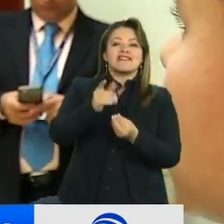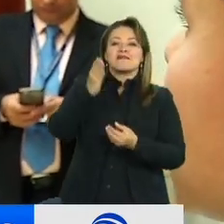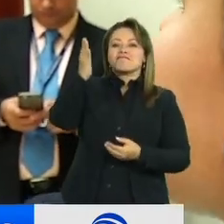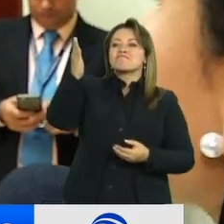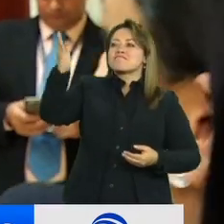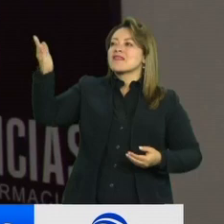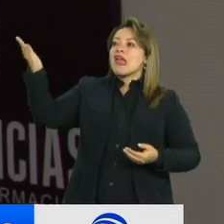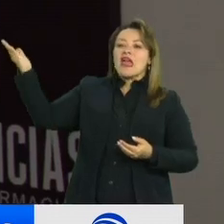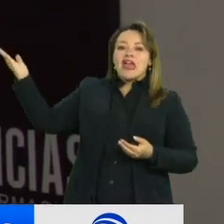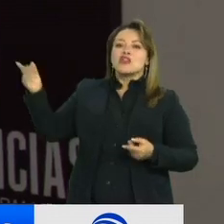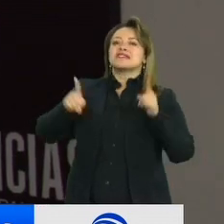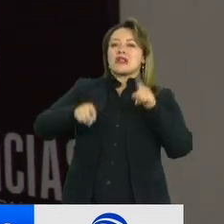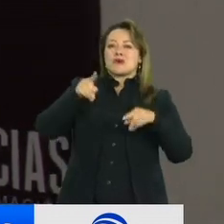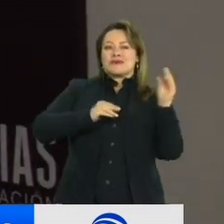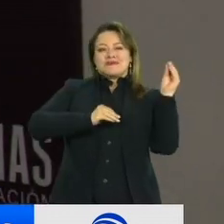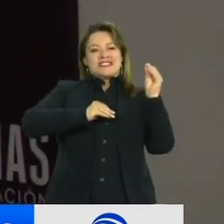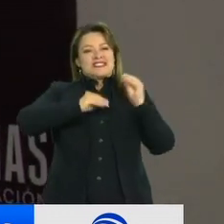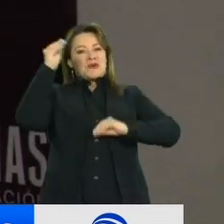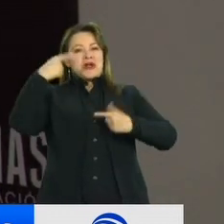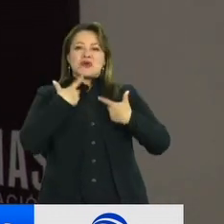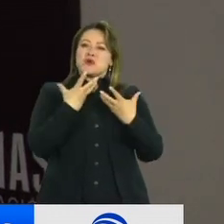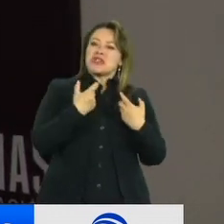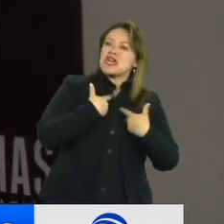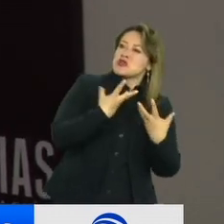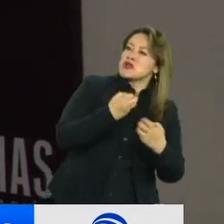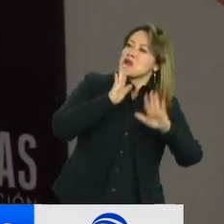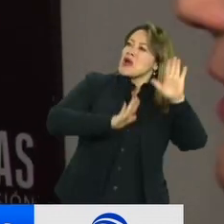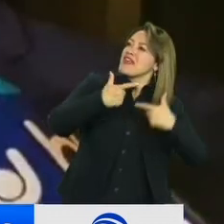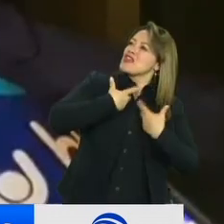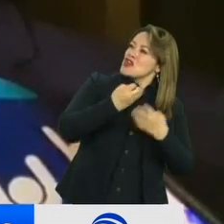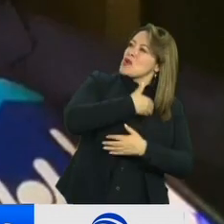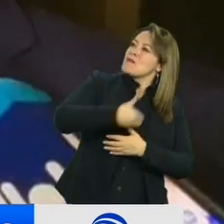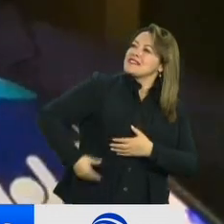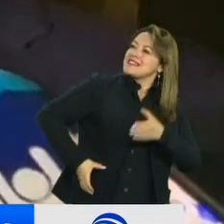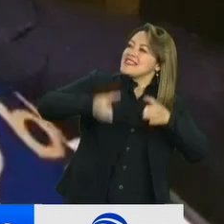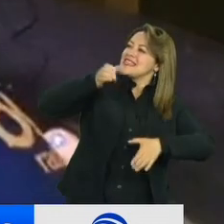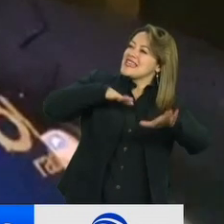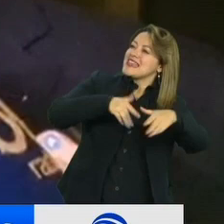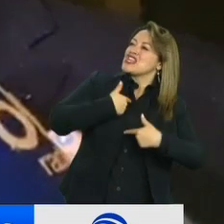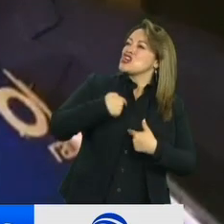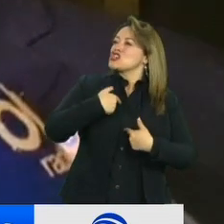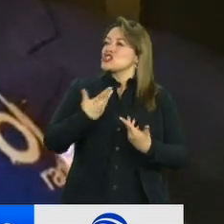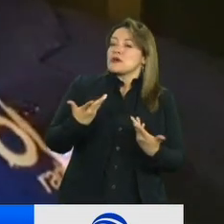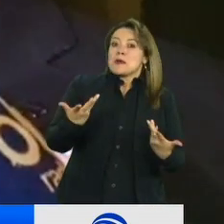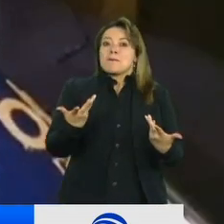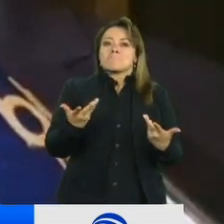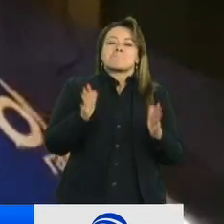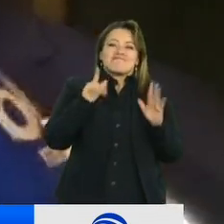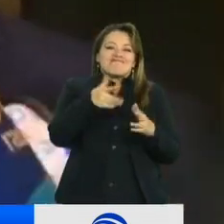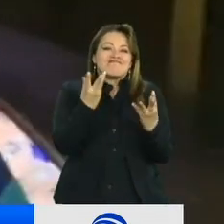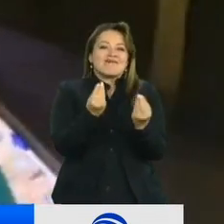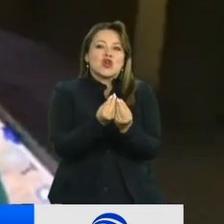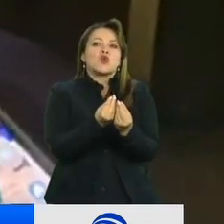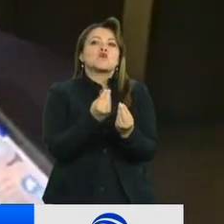Calle, Julián Peinado, Carlos Ardila, Álvaro Monedero y Jazmín Barraza. 3 conclusiones, sabiendo que nosotros, el Partido Verde,